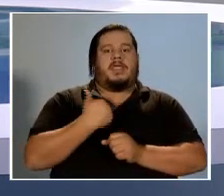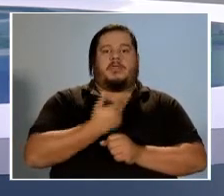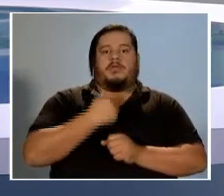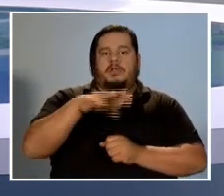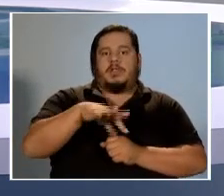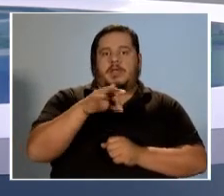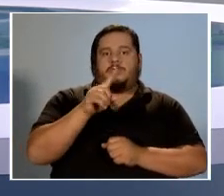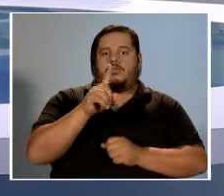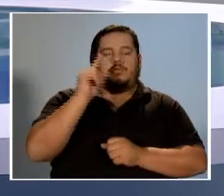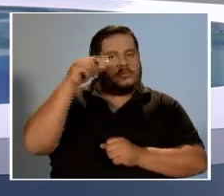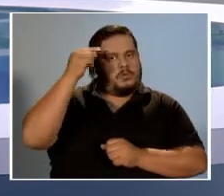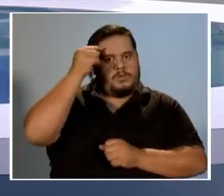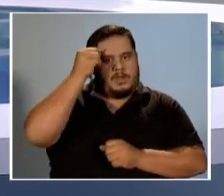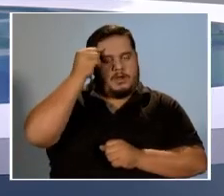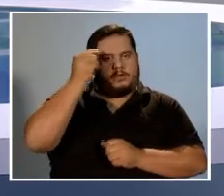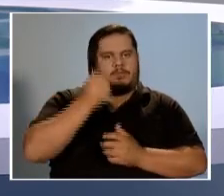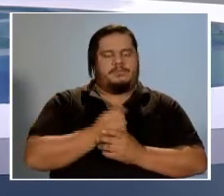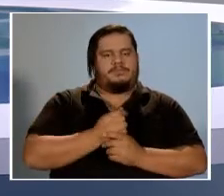elijamos un gobierno